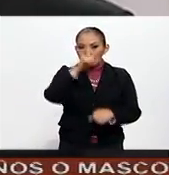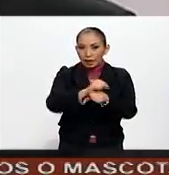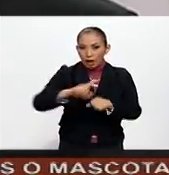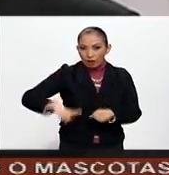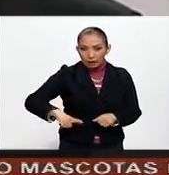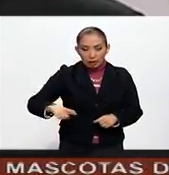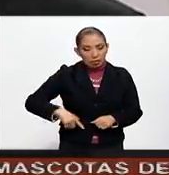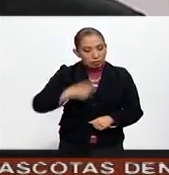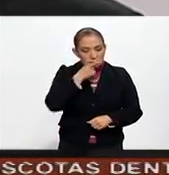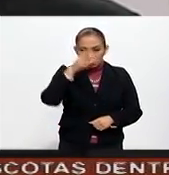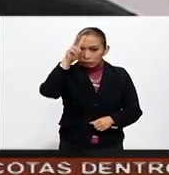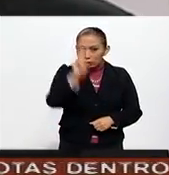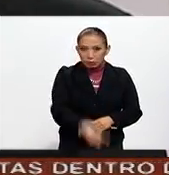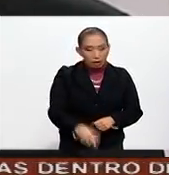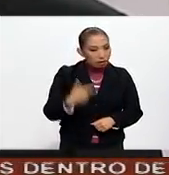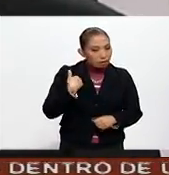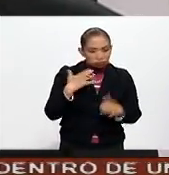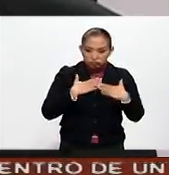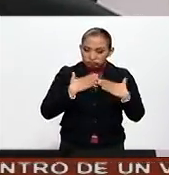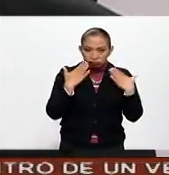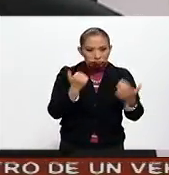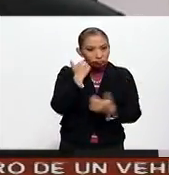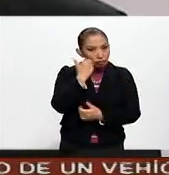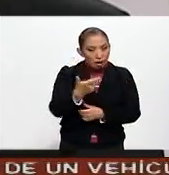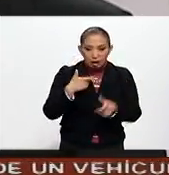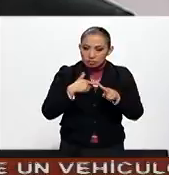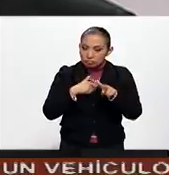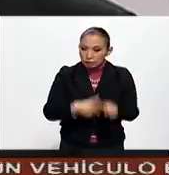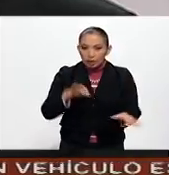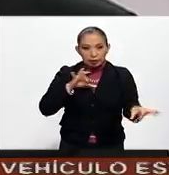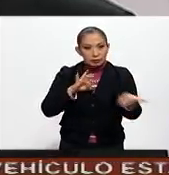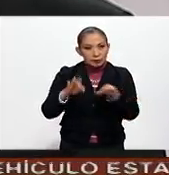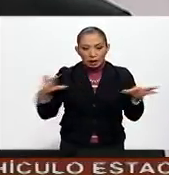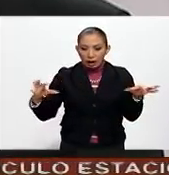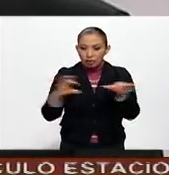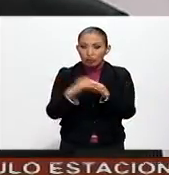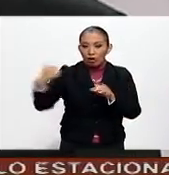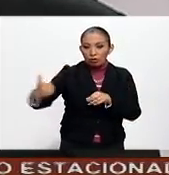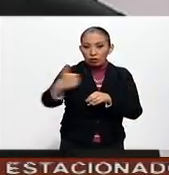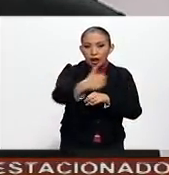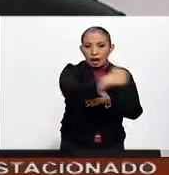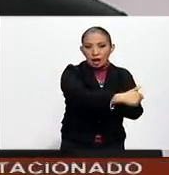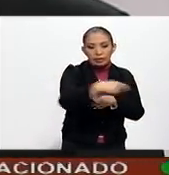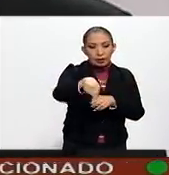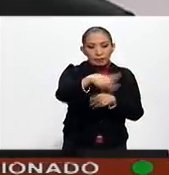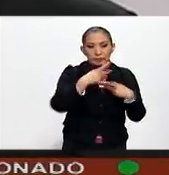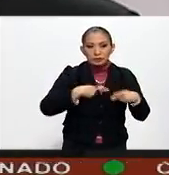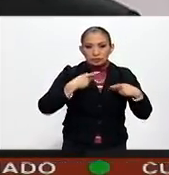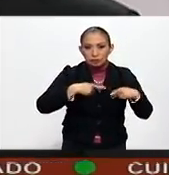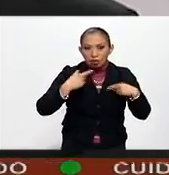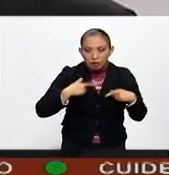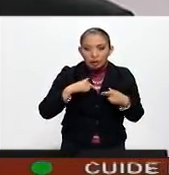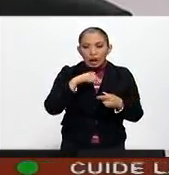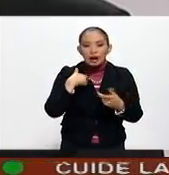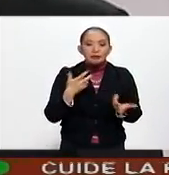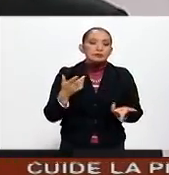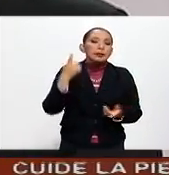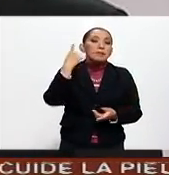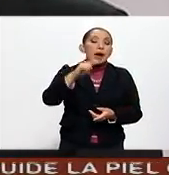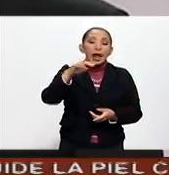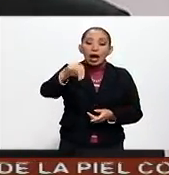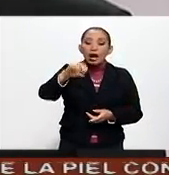Gobernación reitera la absoluta disposición de seguir trabajando con cada una de las partes involucradas para